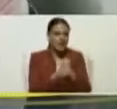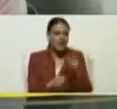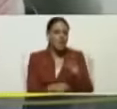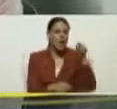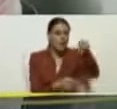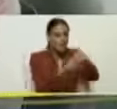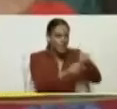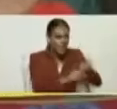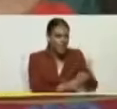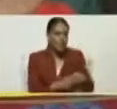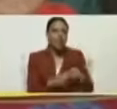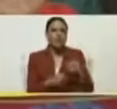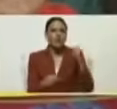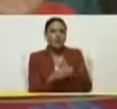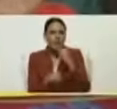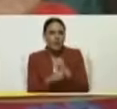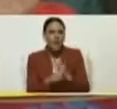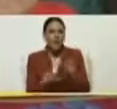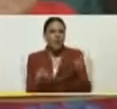cafetalero.